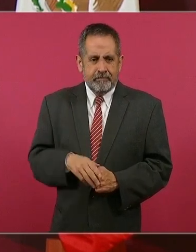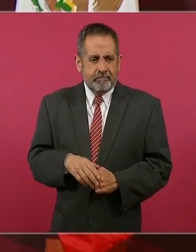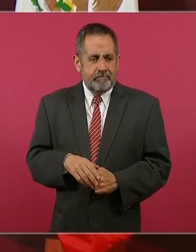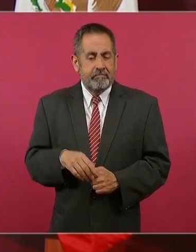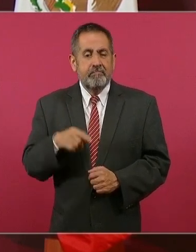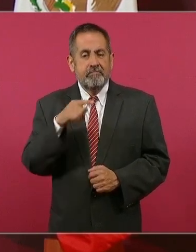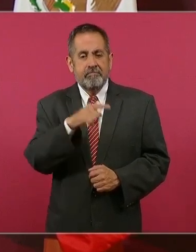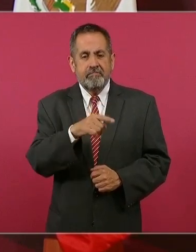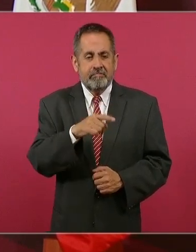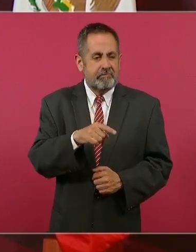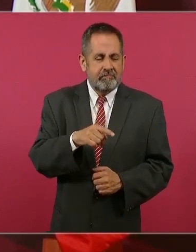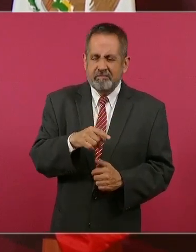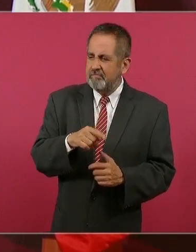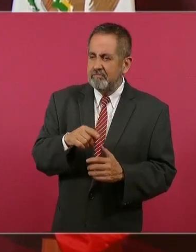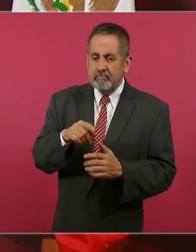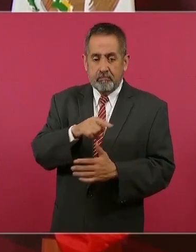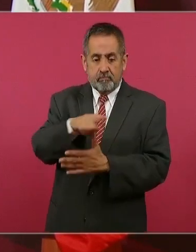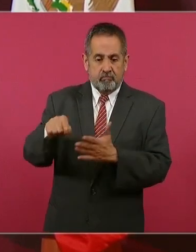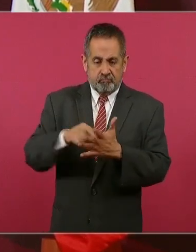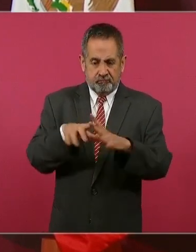entregó la plaza.